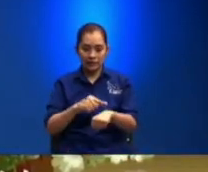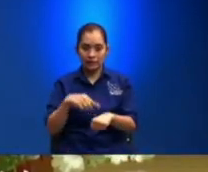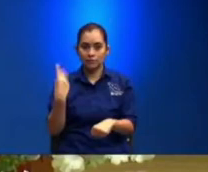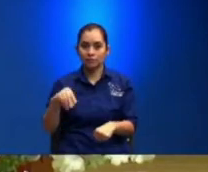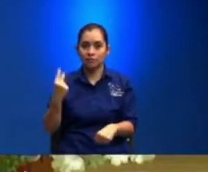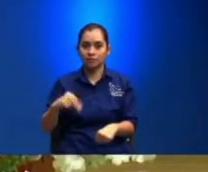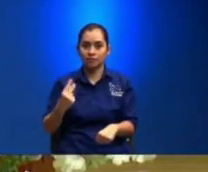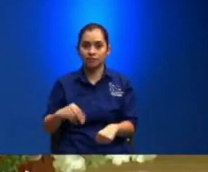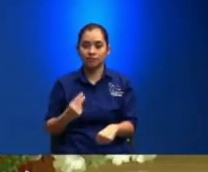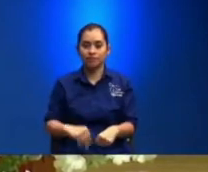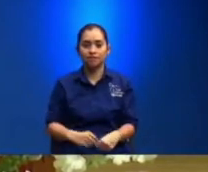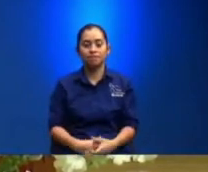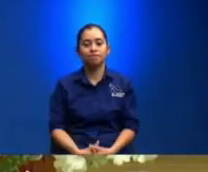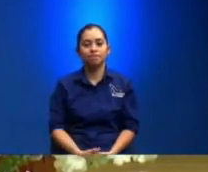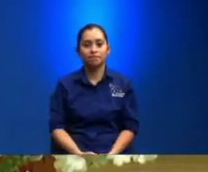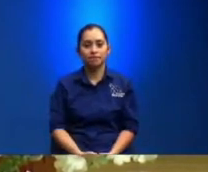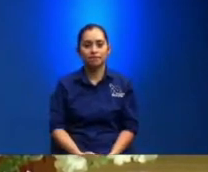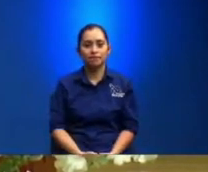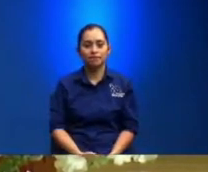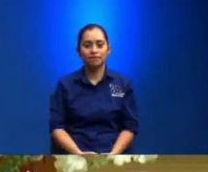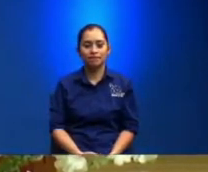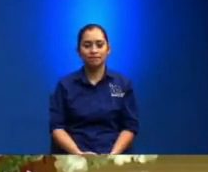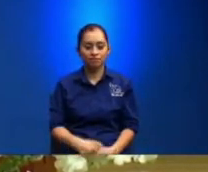ojo vete